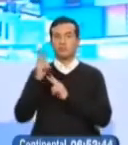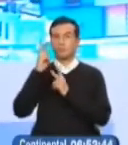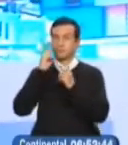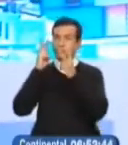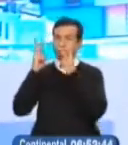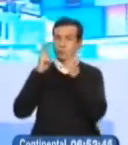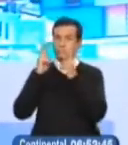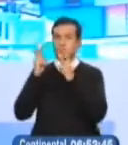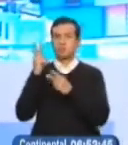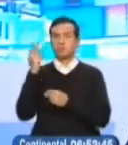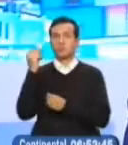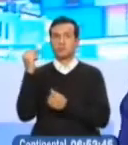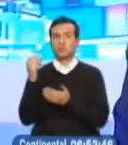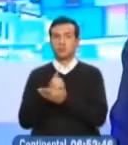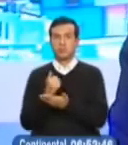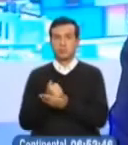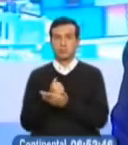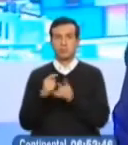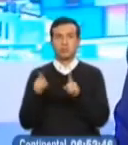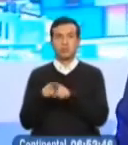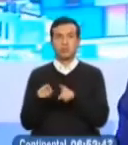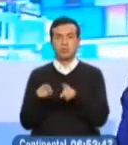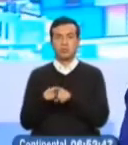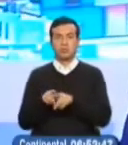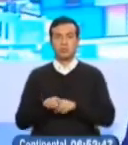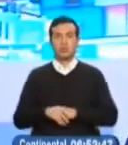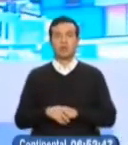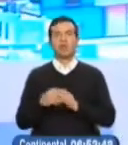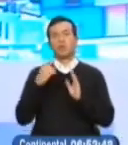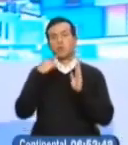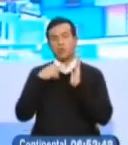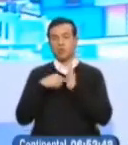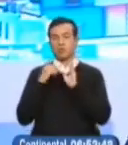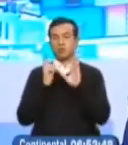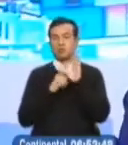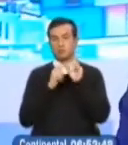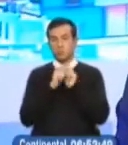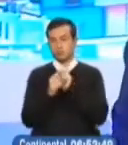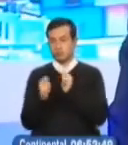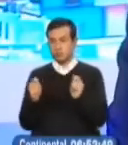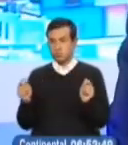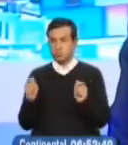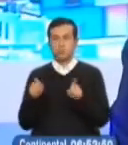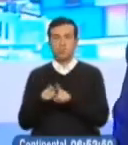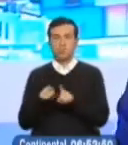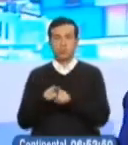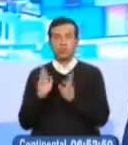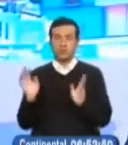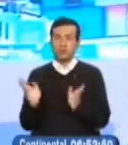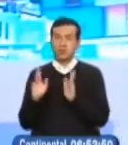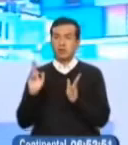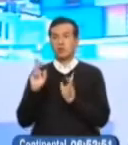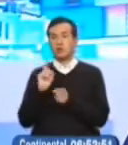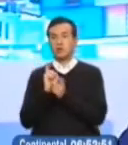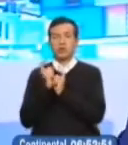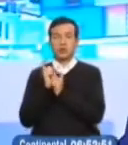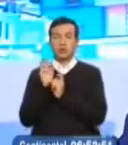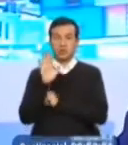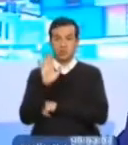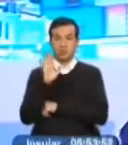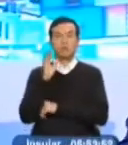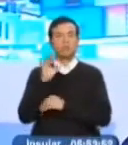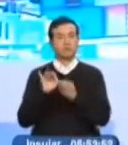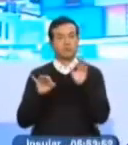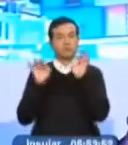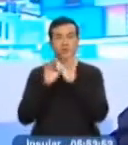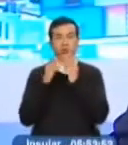objetivos de recaudación, pero objetivos también de política pública, como la redistribución y también promover el cambio de comportamiento. Por eso se